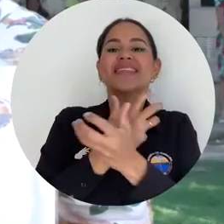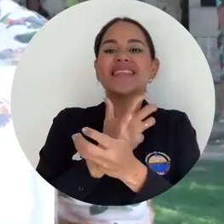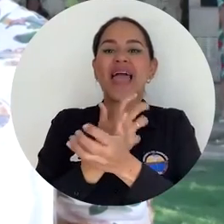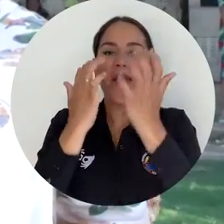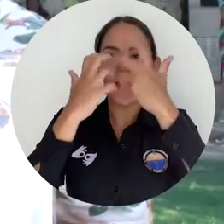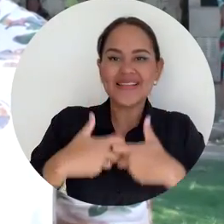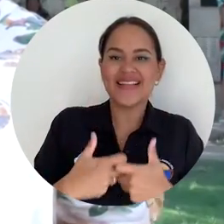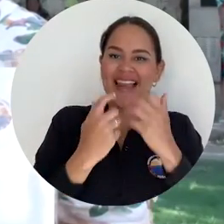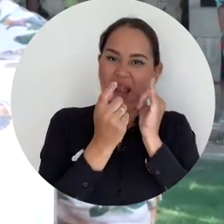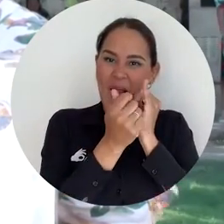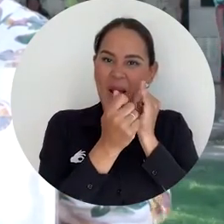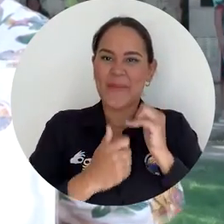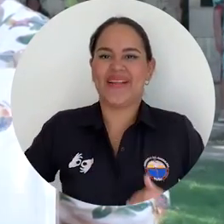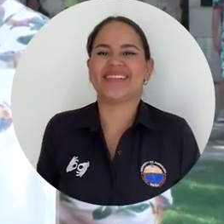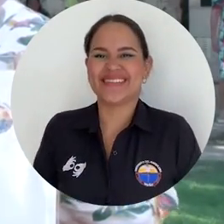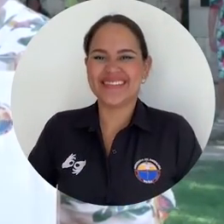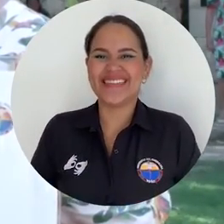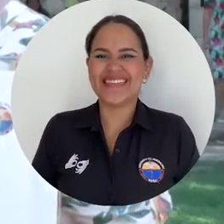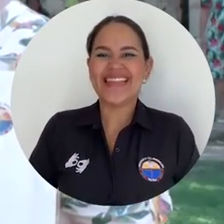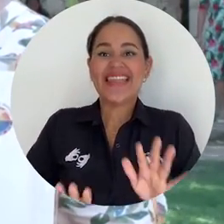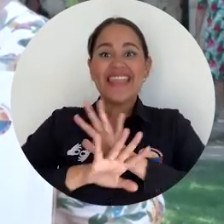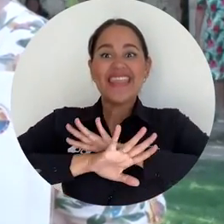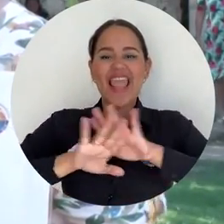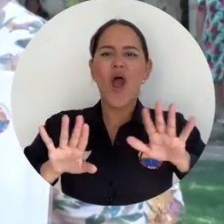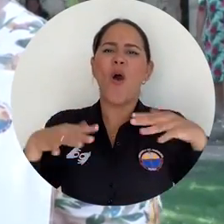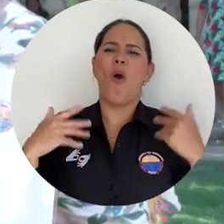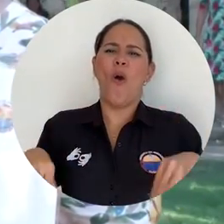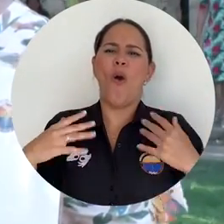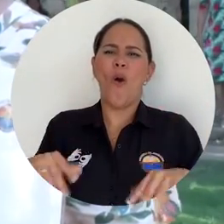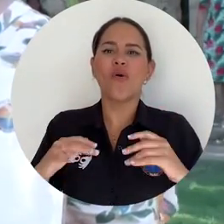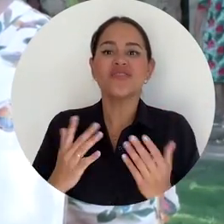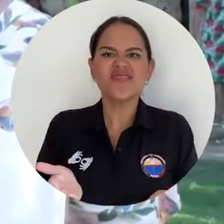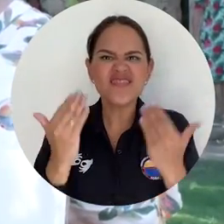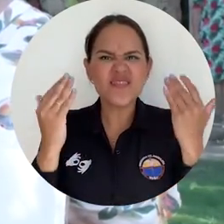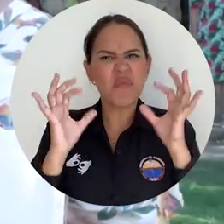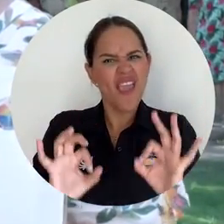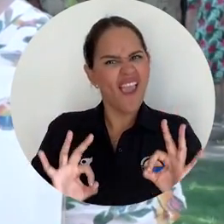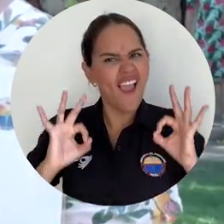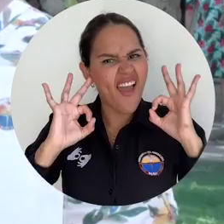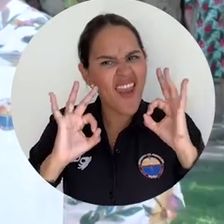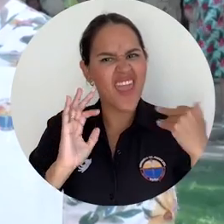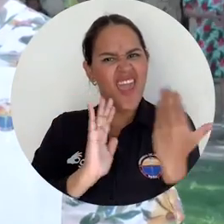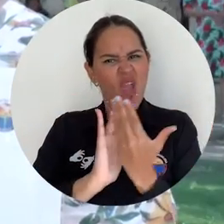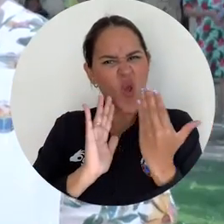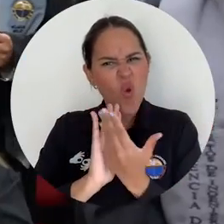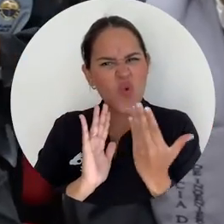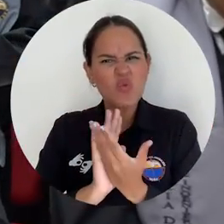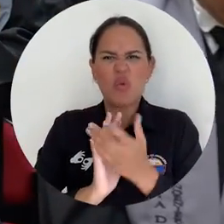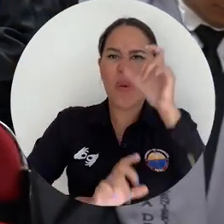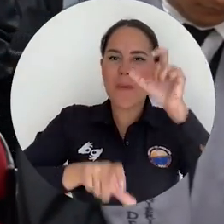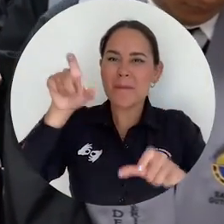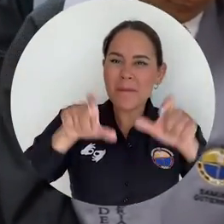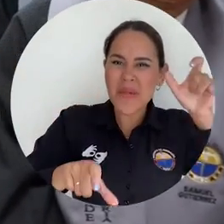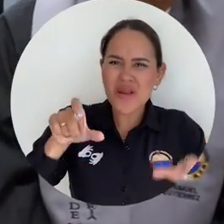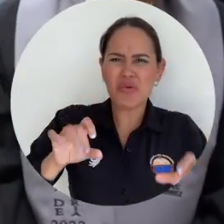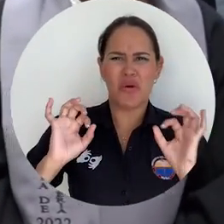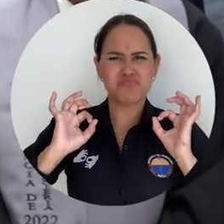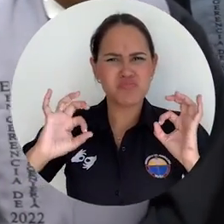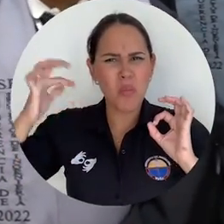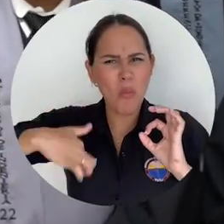la calidad de la educación de la gente sus espacios el campus